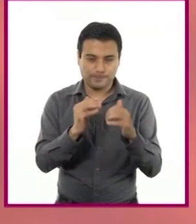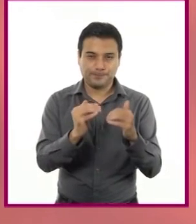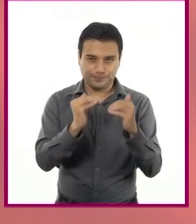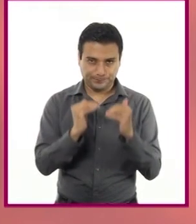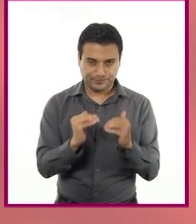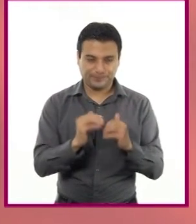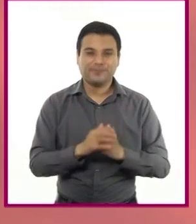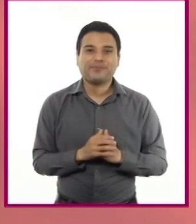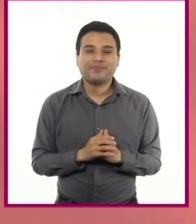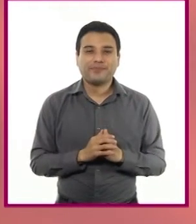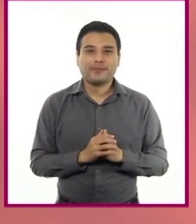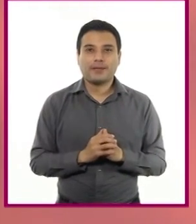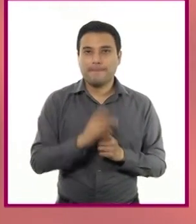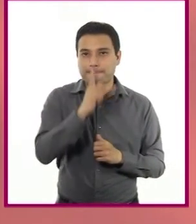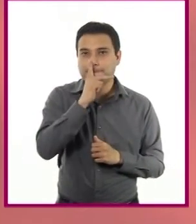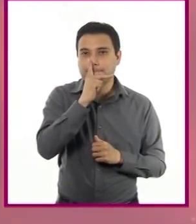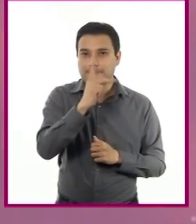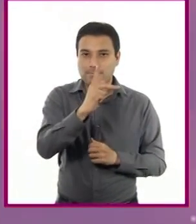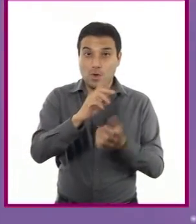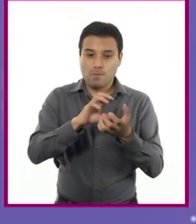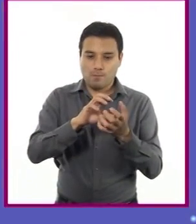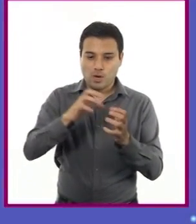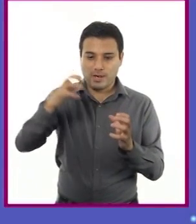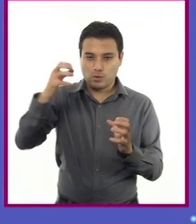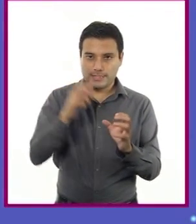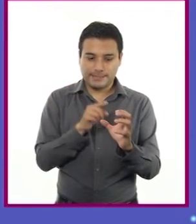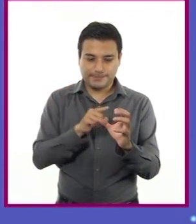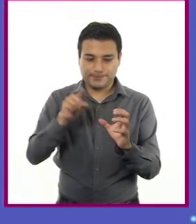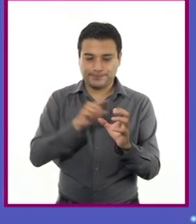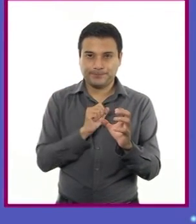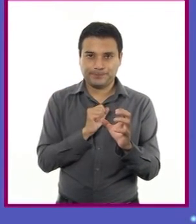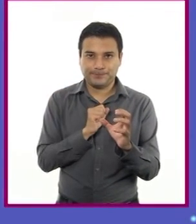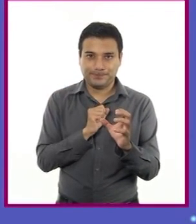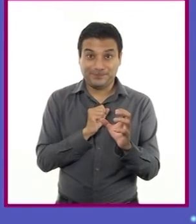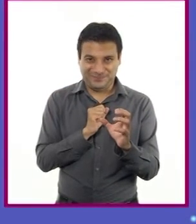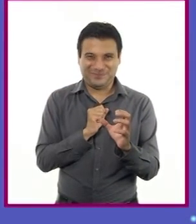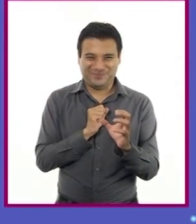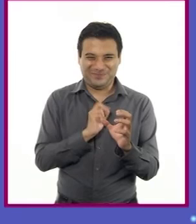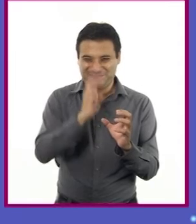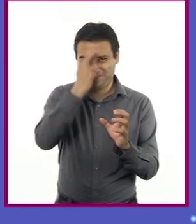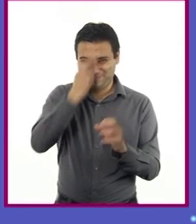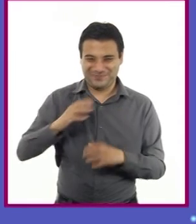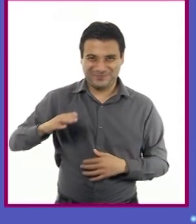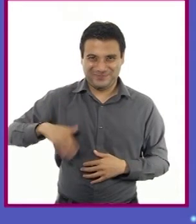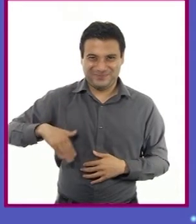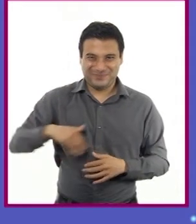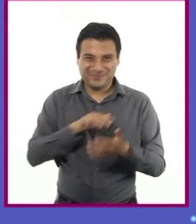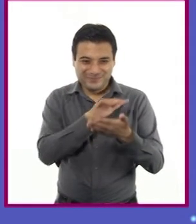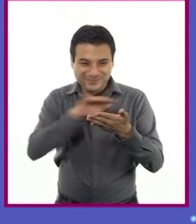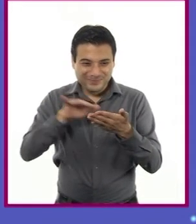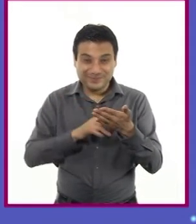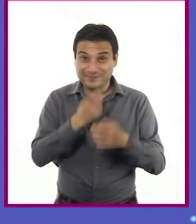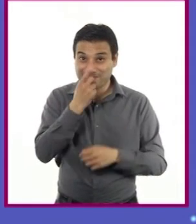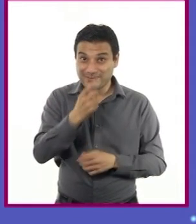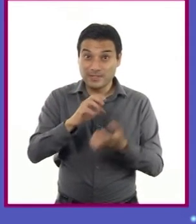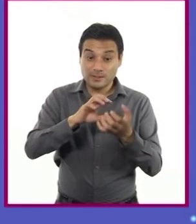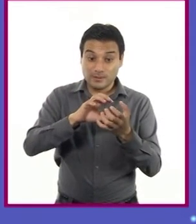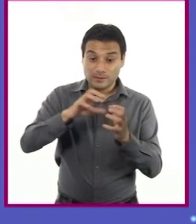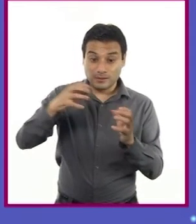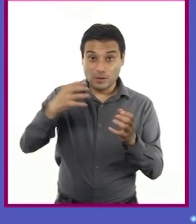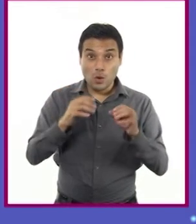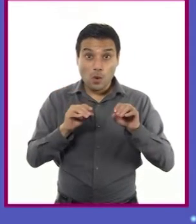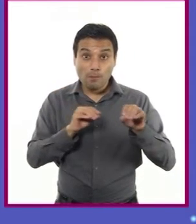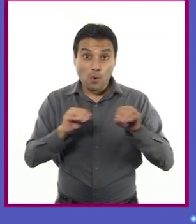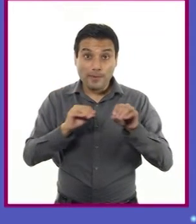Tenemos el concepto moléculas y en el texto vimos que la agitación de las moléculas tiene relación con